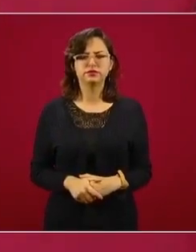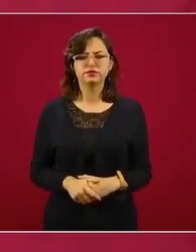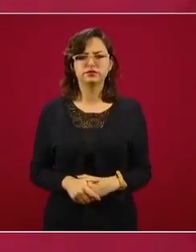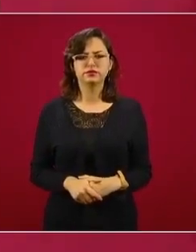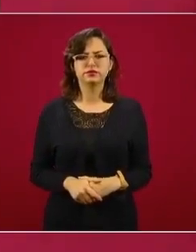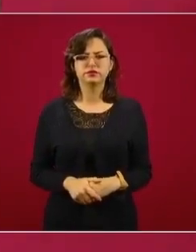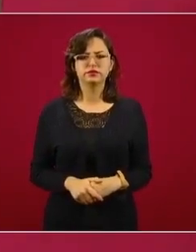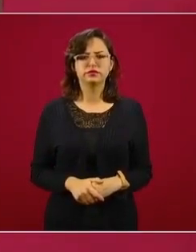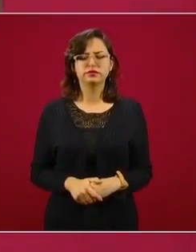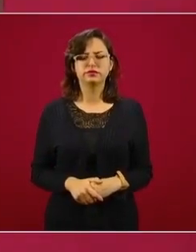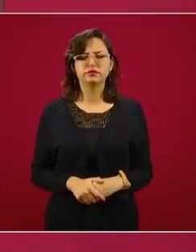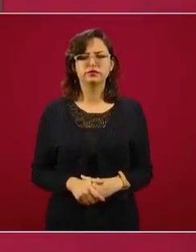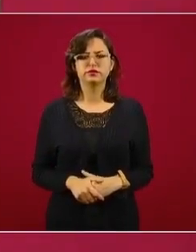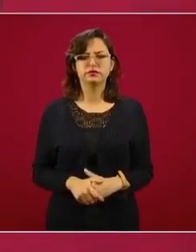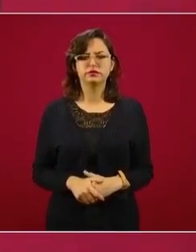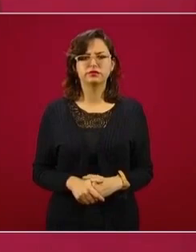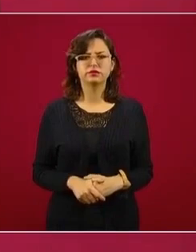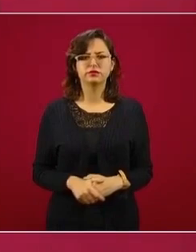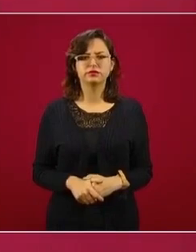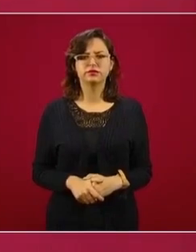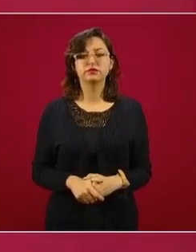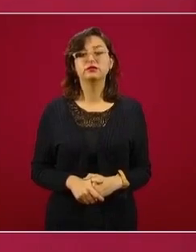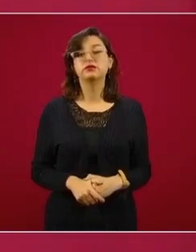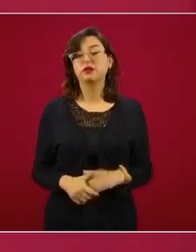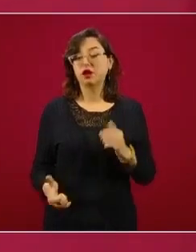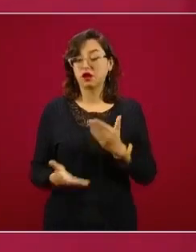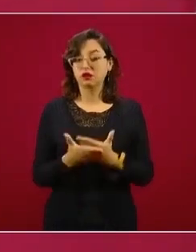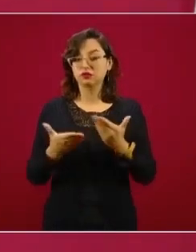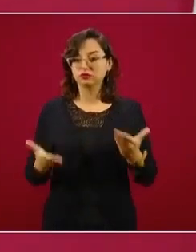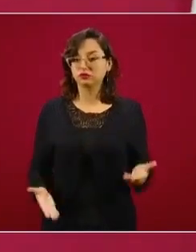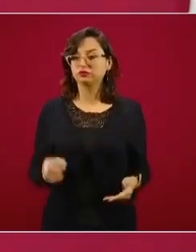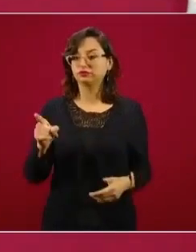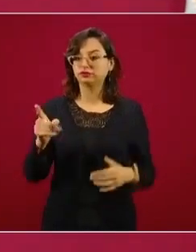estos centros de rehabilitación,